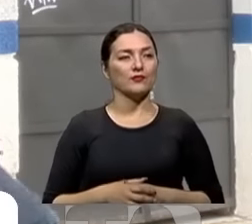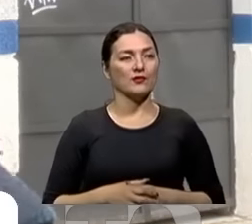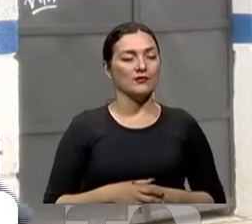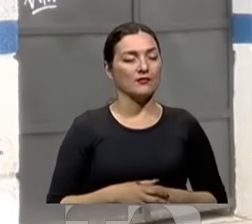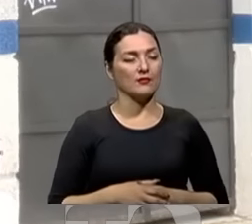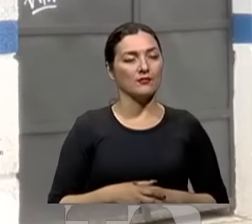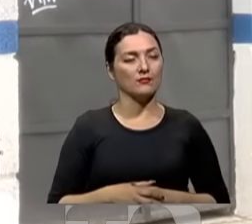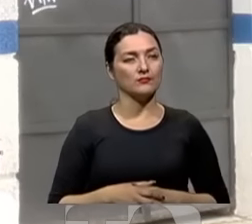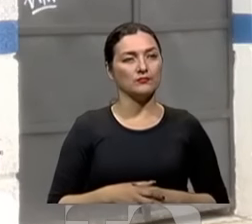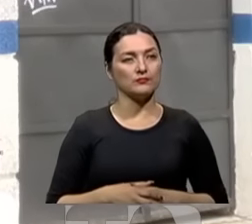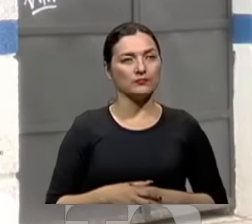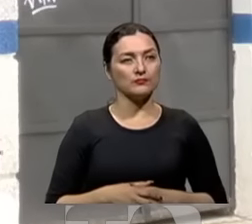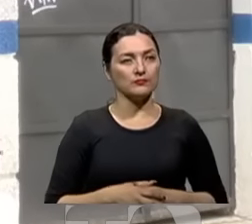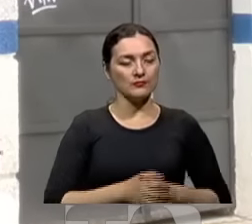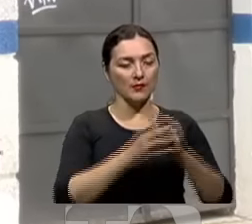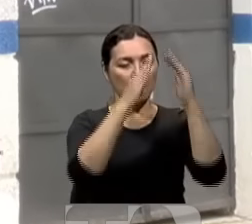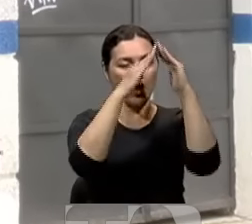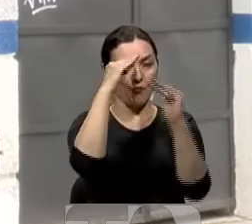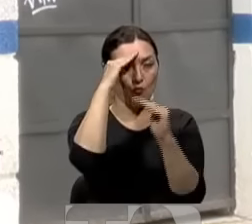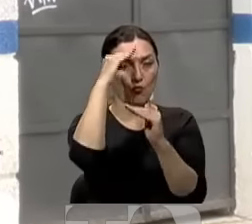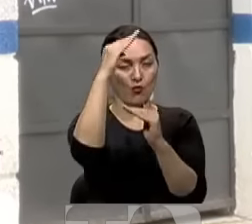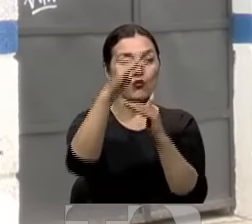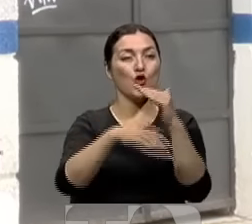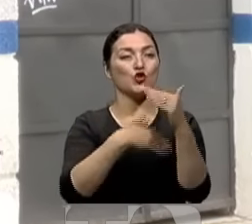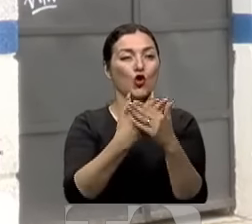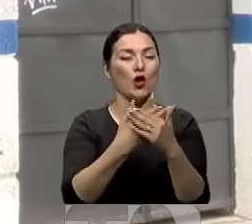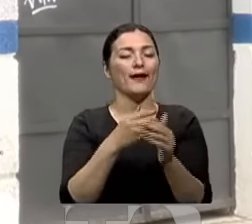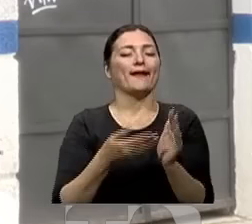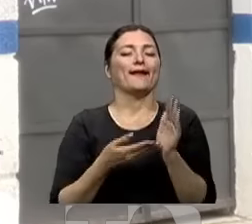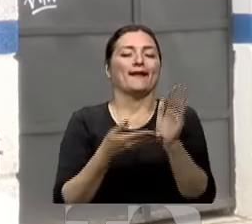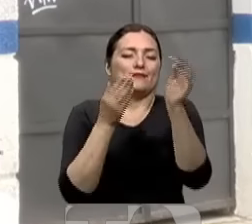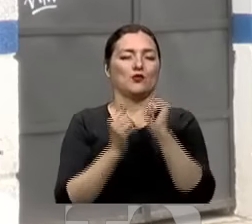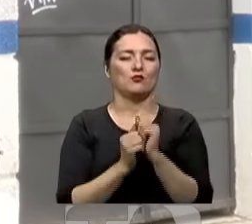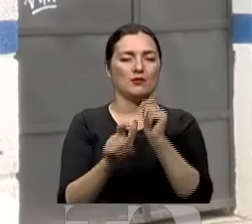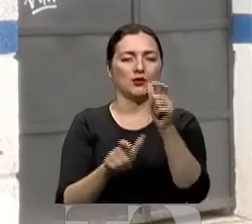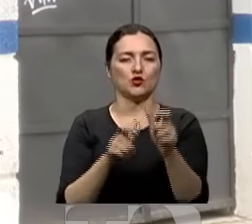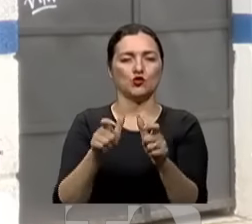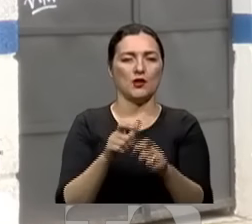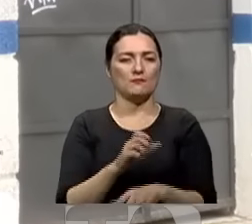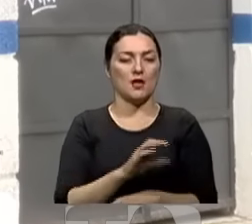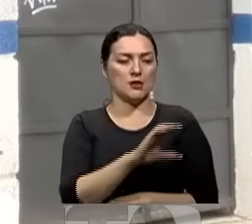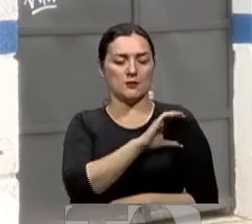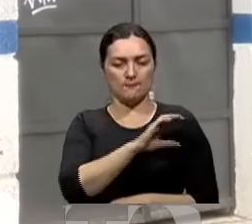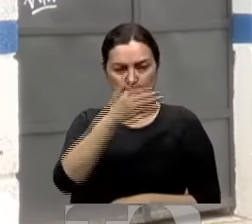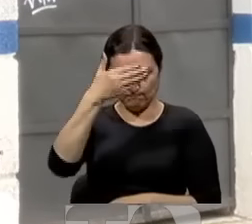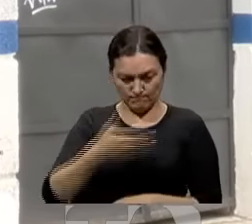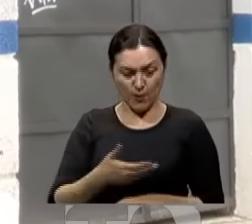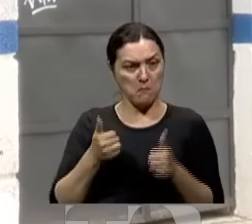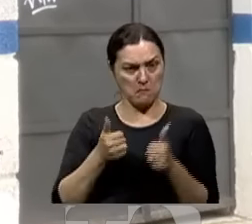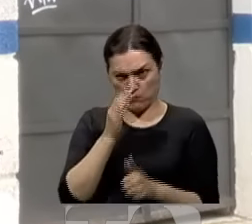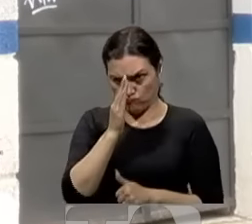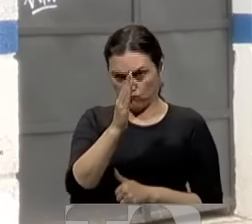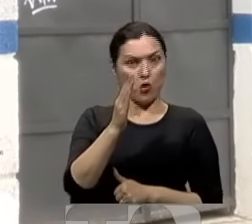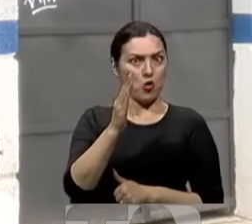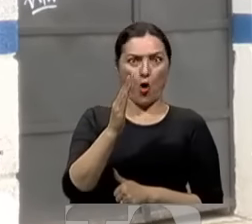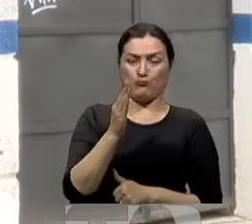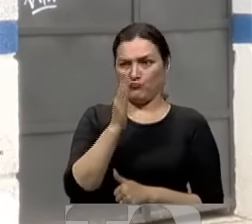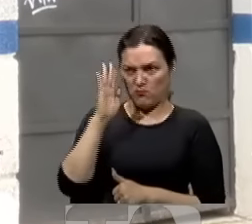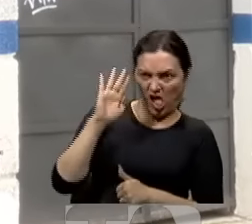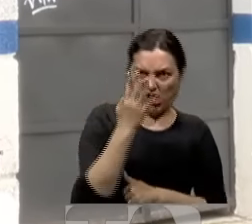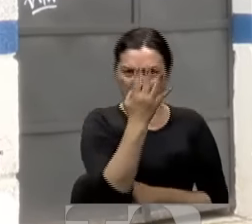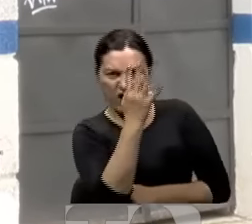las instituciones relacionadas a las incivilidades cuando se encuentren en este momento, digamos